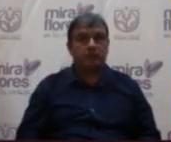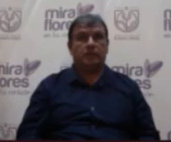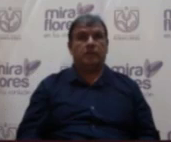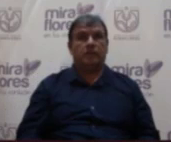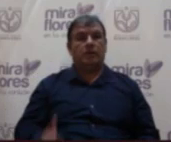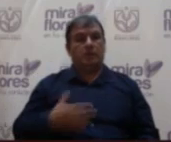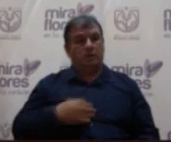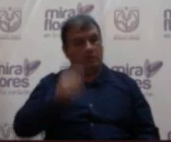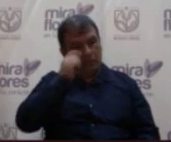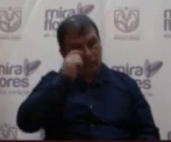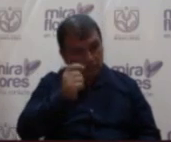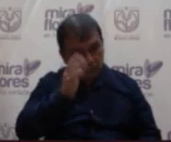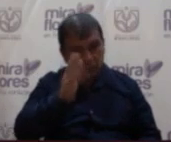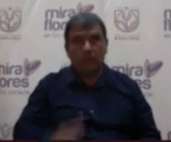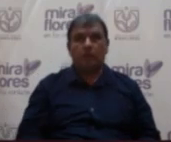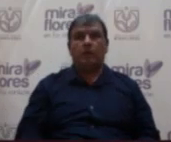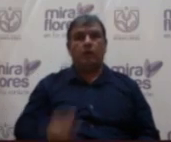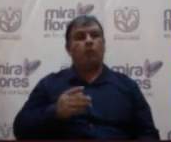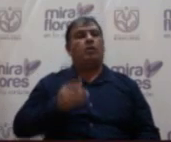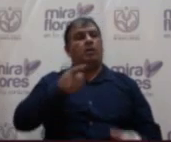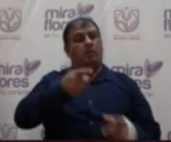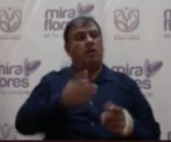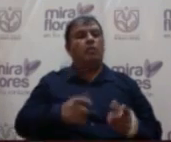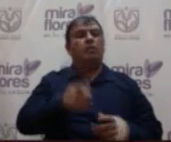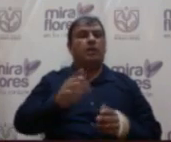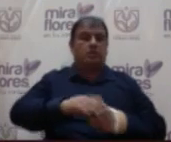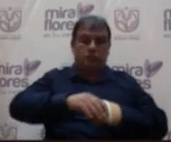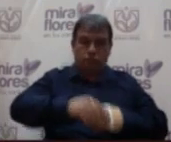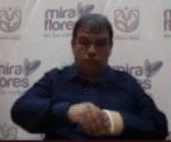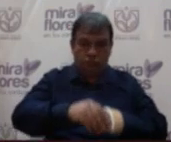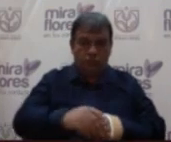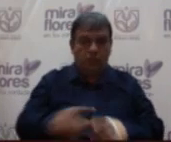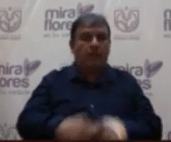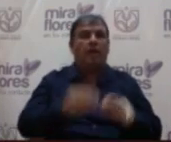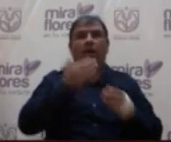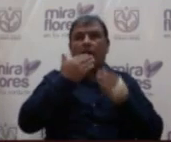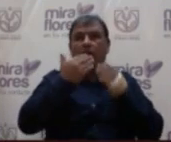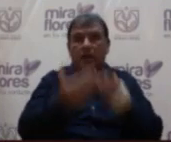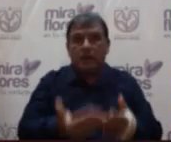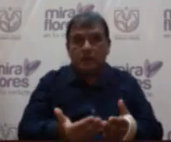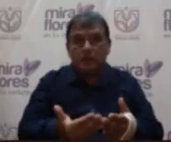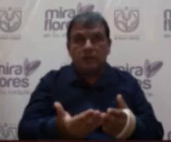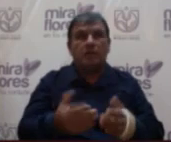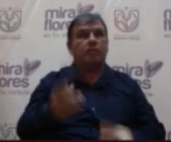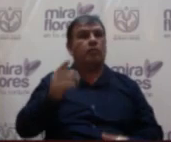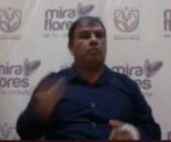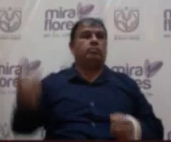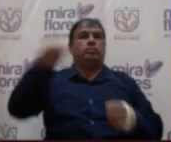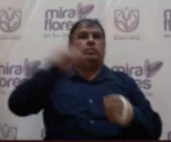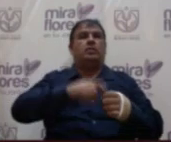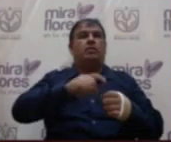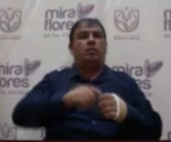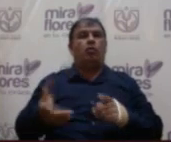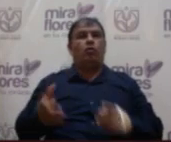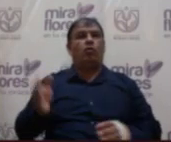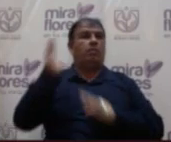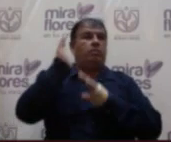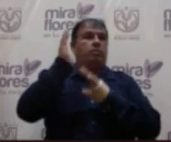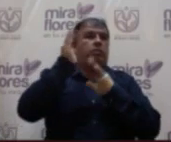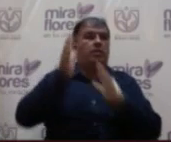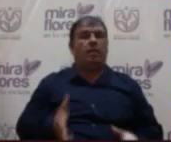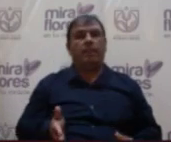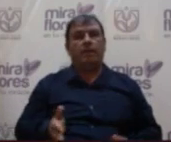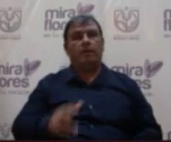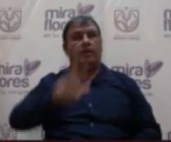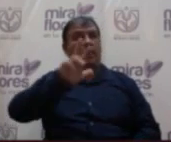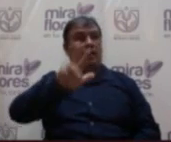Miraflores, de mi consideración. Me dirijo a usted para saludarle y a su vez agradecerle por participar como panelista del